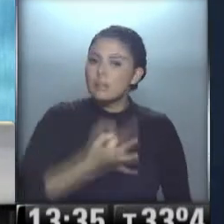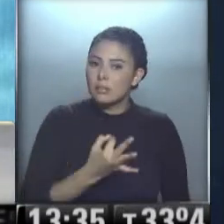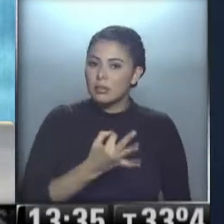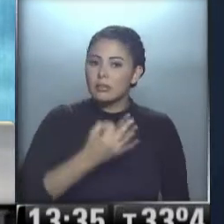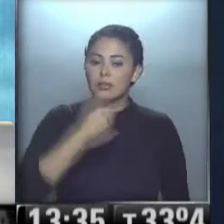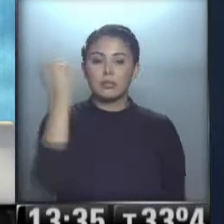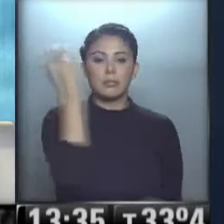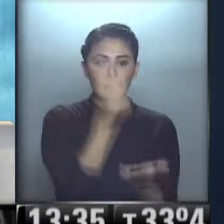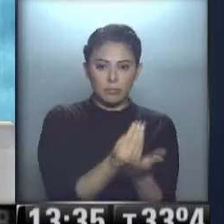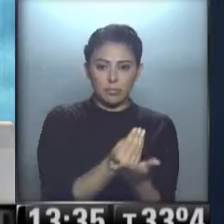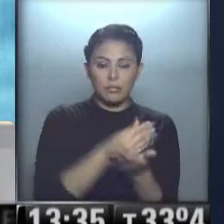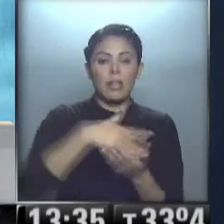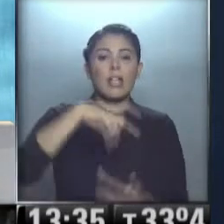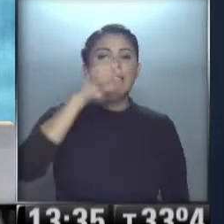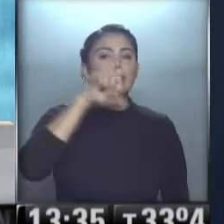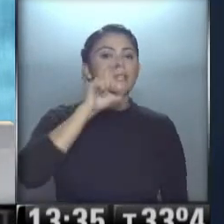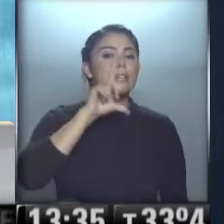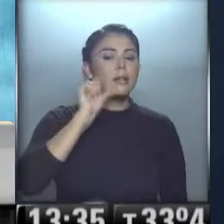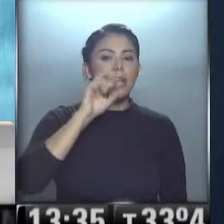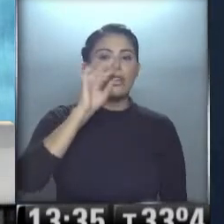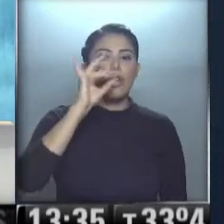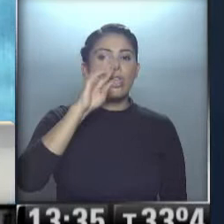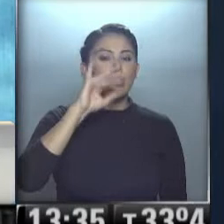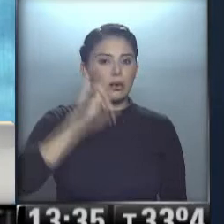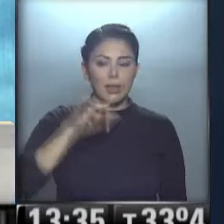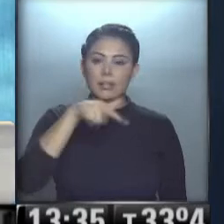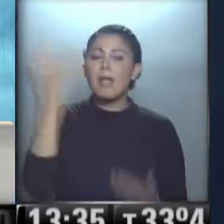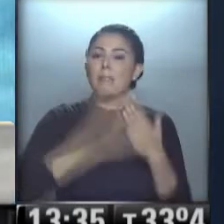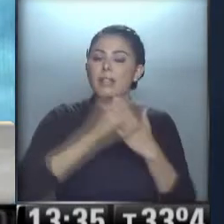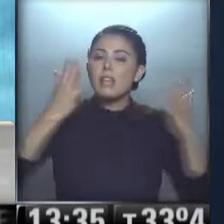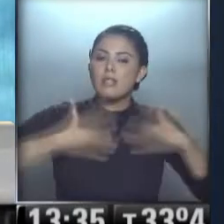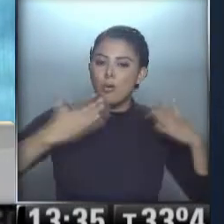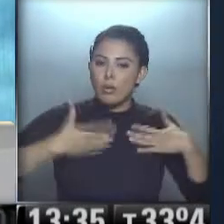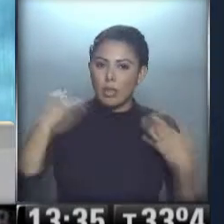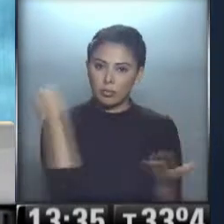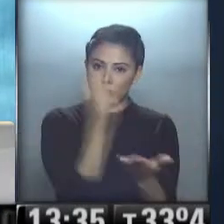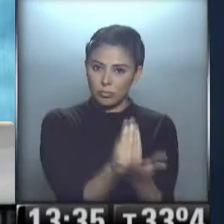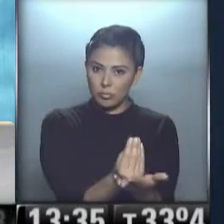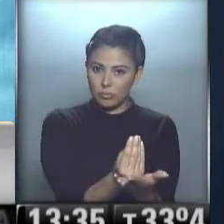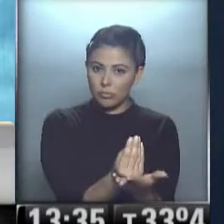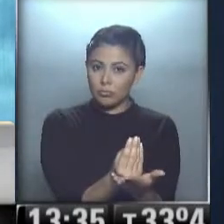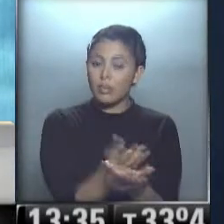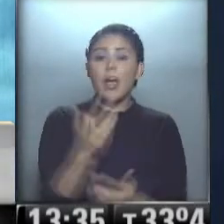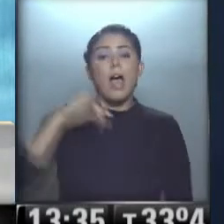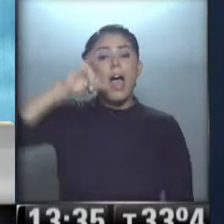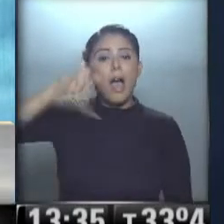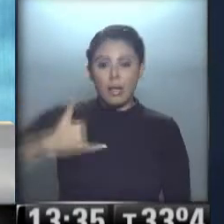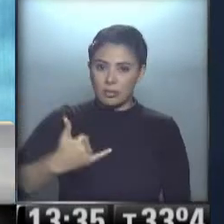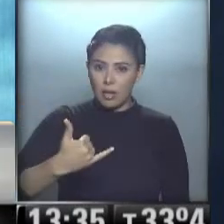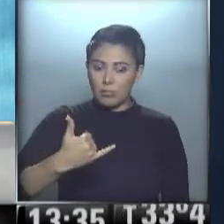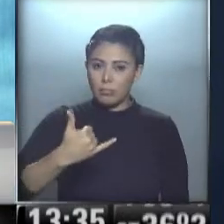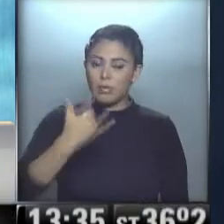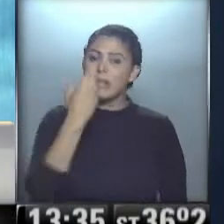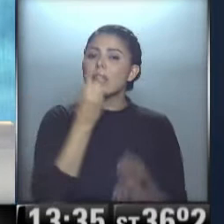licenciada maría cecilia rodríguez como ministra de seguridad luego de aceptado la renuncia a su cargo